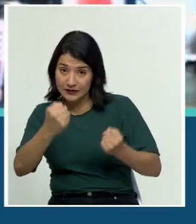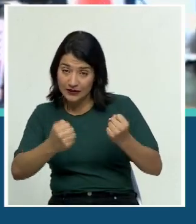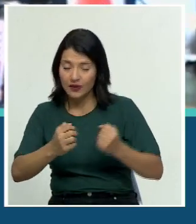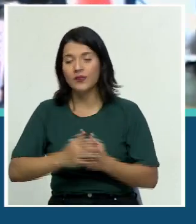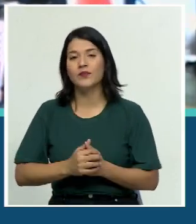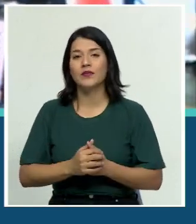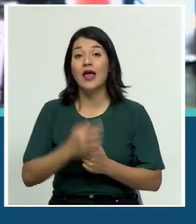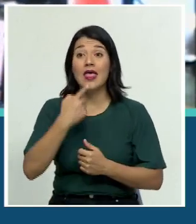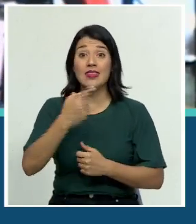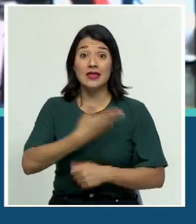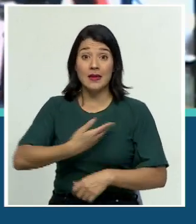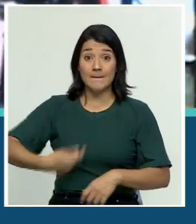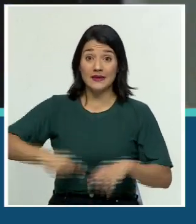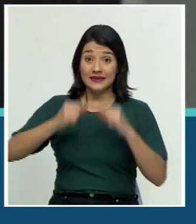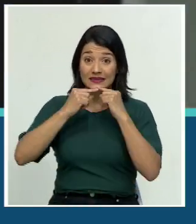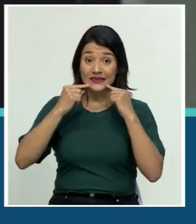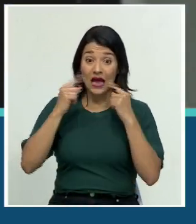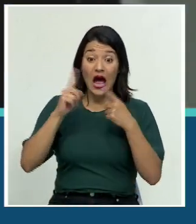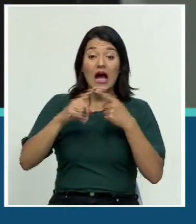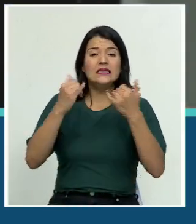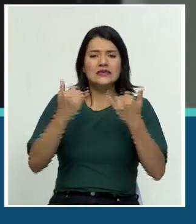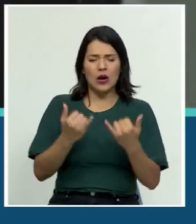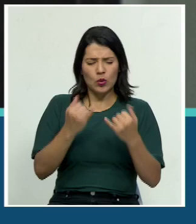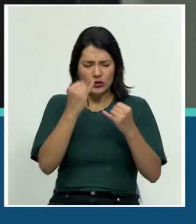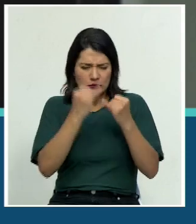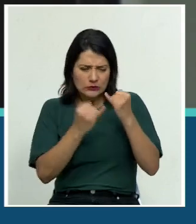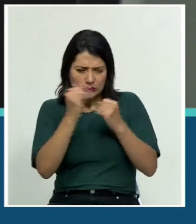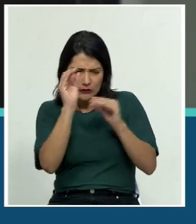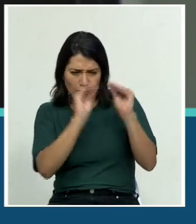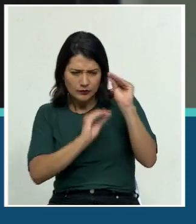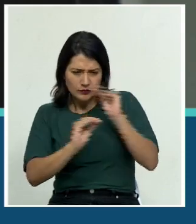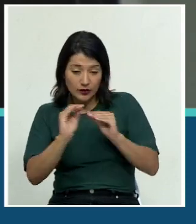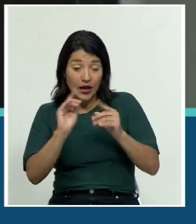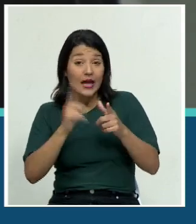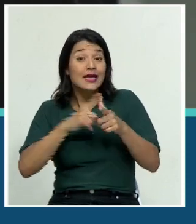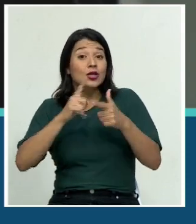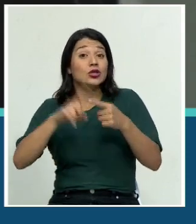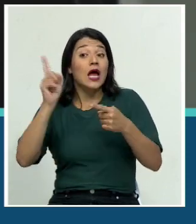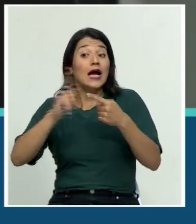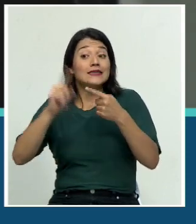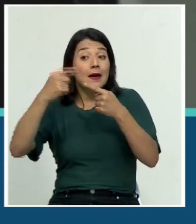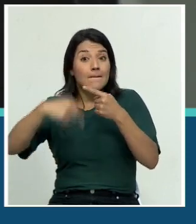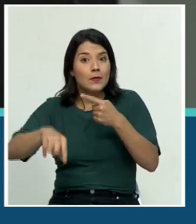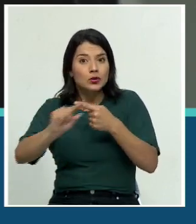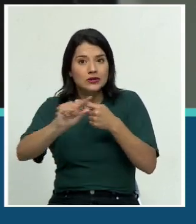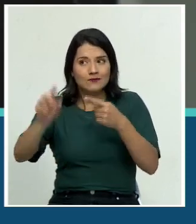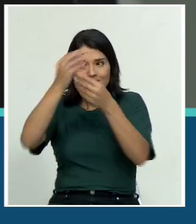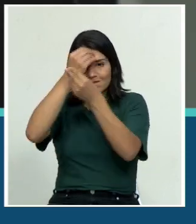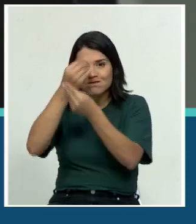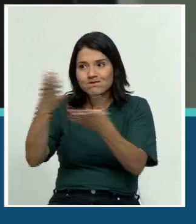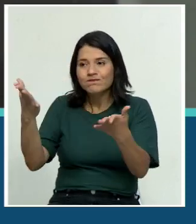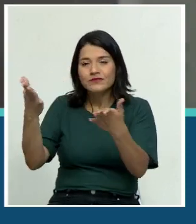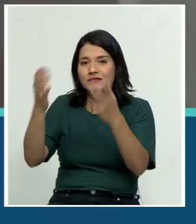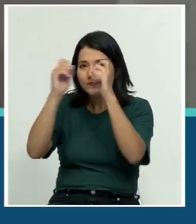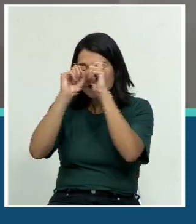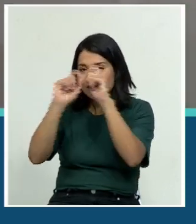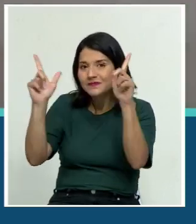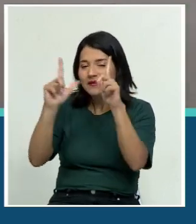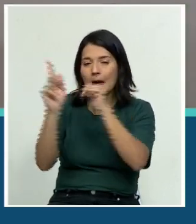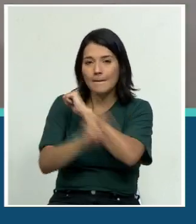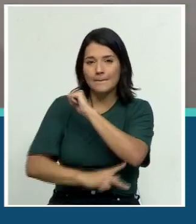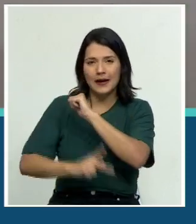Chávez explicó que por ahora afinan detalles, por lo que será la próxima semana cuando den la gran sorpresa al país. Creo que